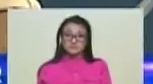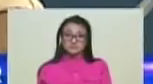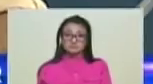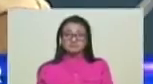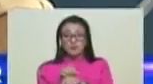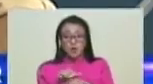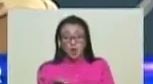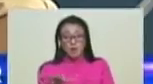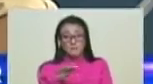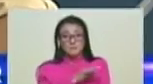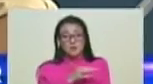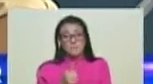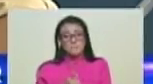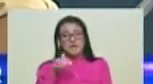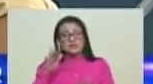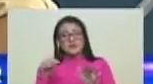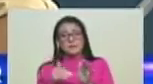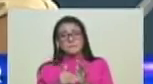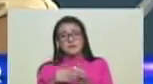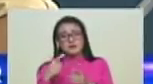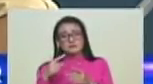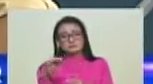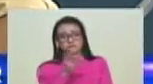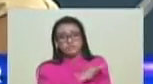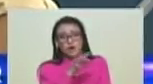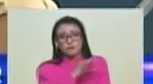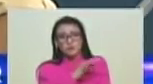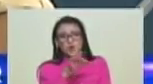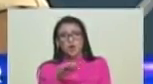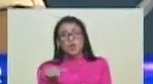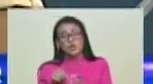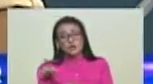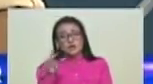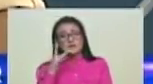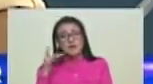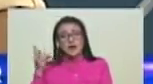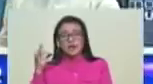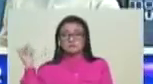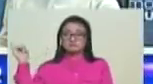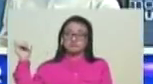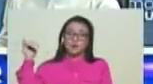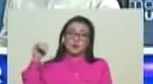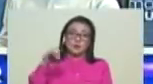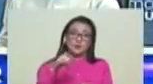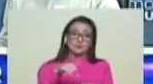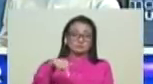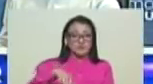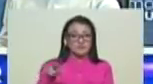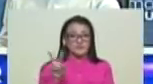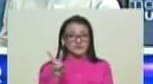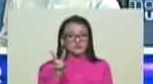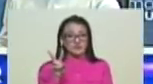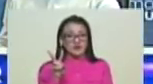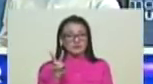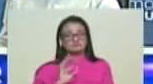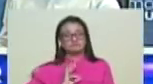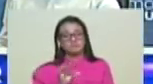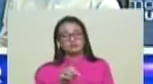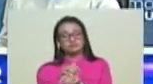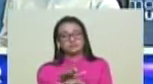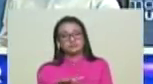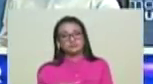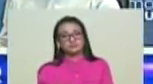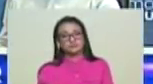epidemia de sarampión, más de 10.000 casos de sarampión en Italia, por cierto. Unos viajeros viajaron a Venezuela y bueno, como ocurre siempre